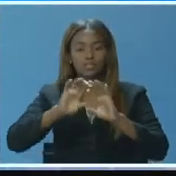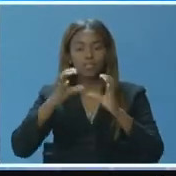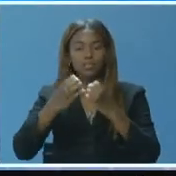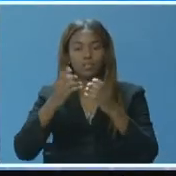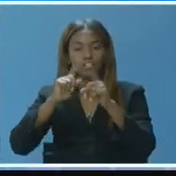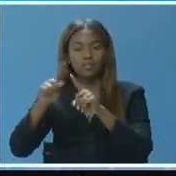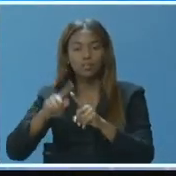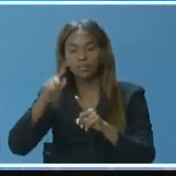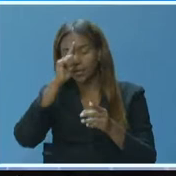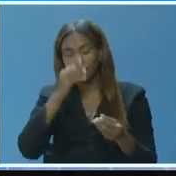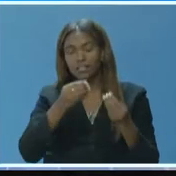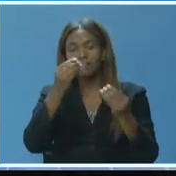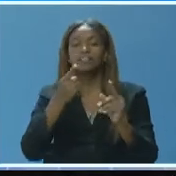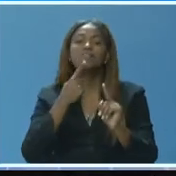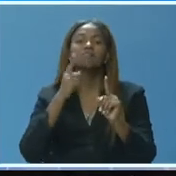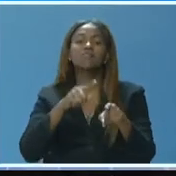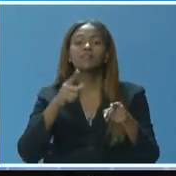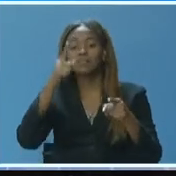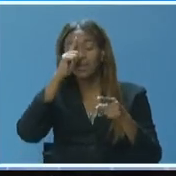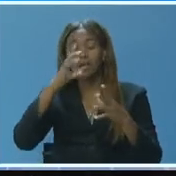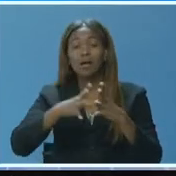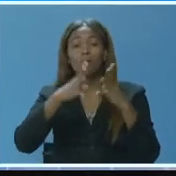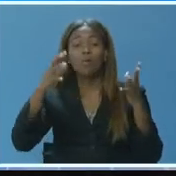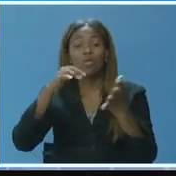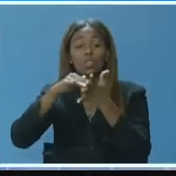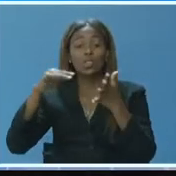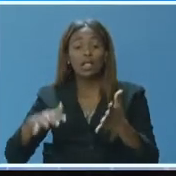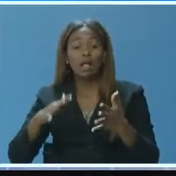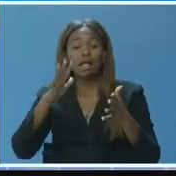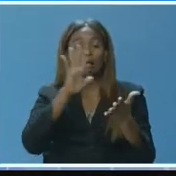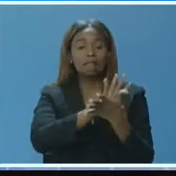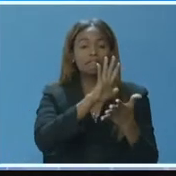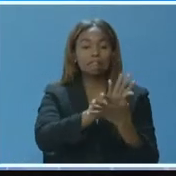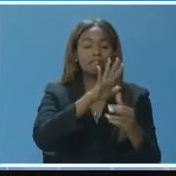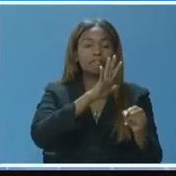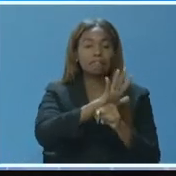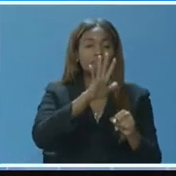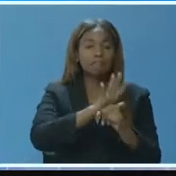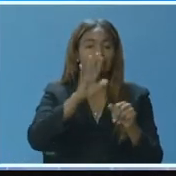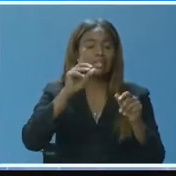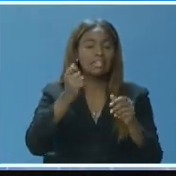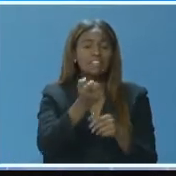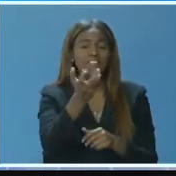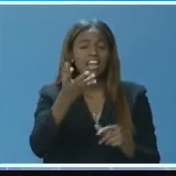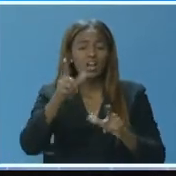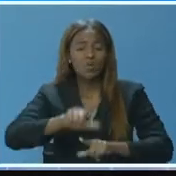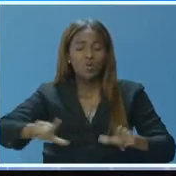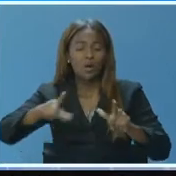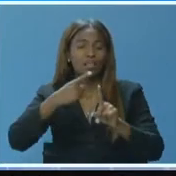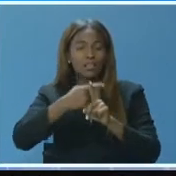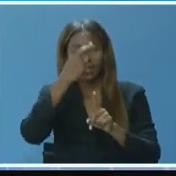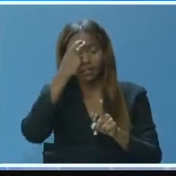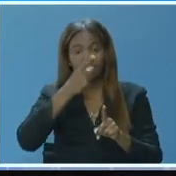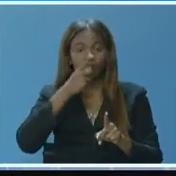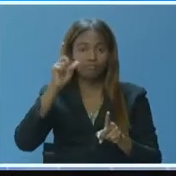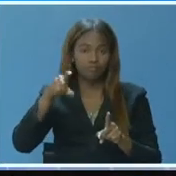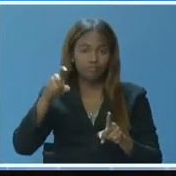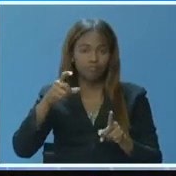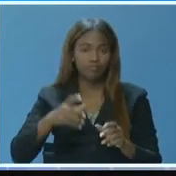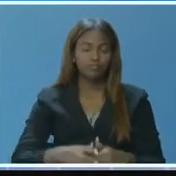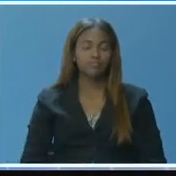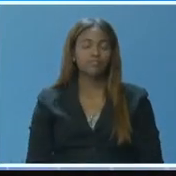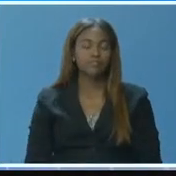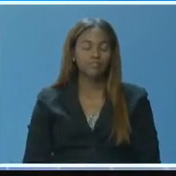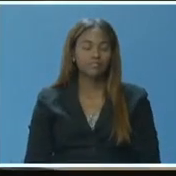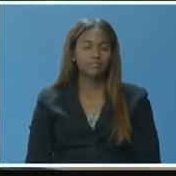para dar respuesta a la sobrepoblación de estudiantes que algunas zonas urbanas en todo el país se requiere. Laura Guzmán con los detalles.